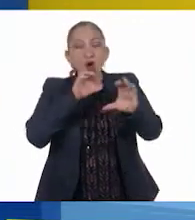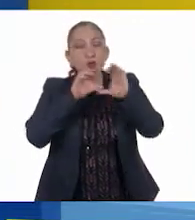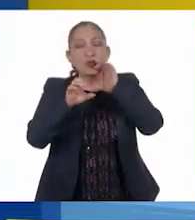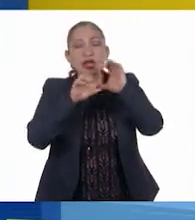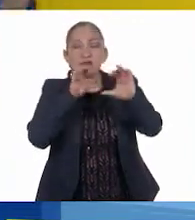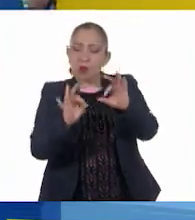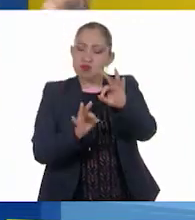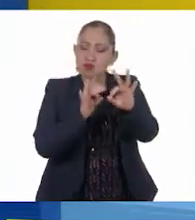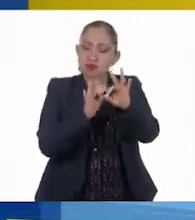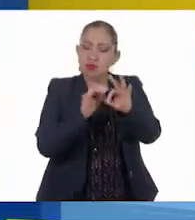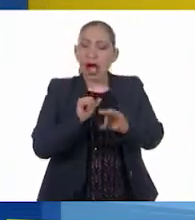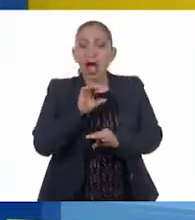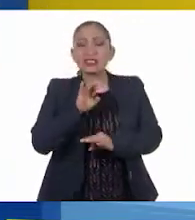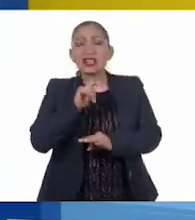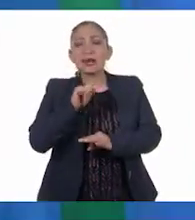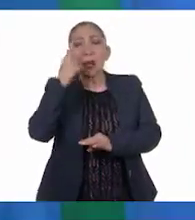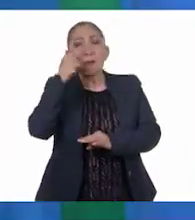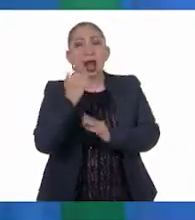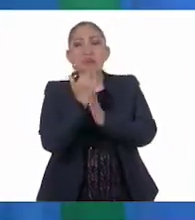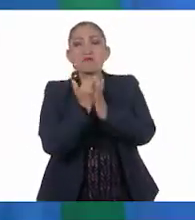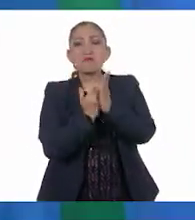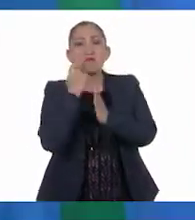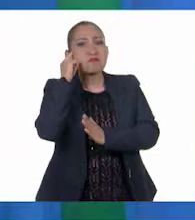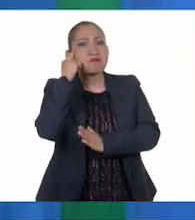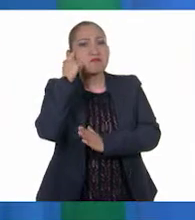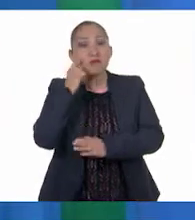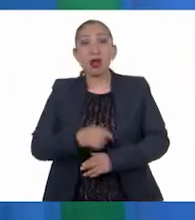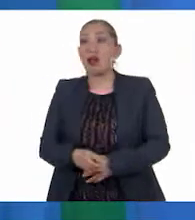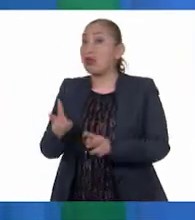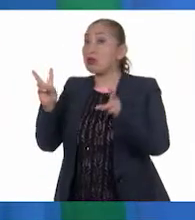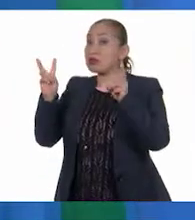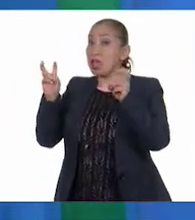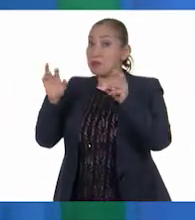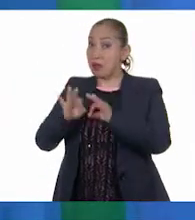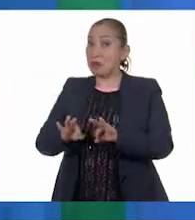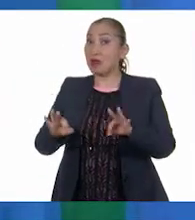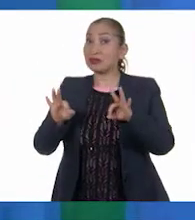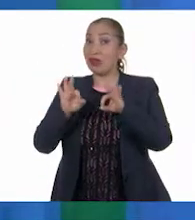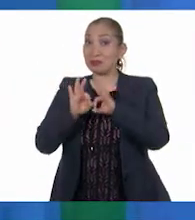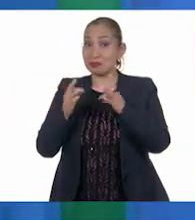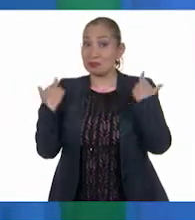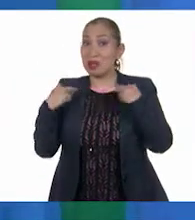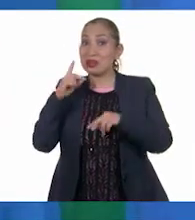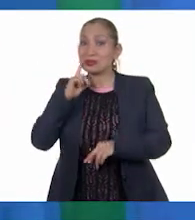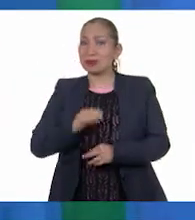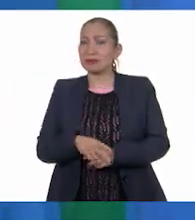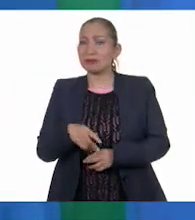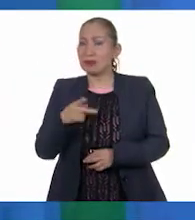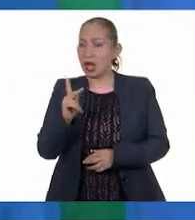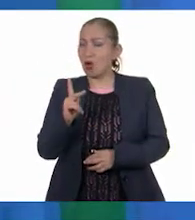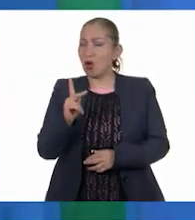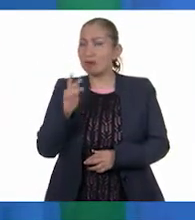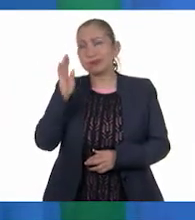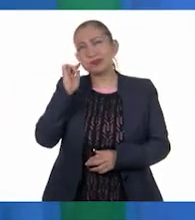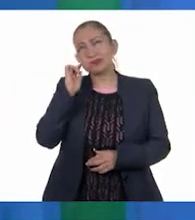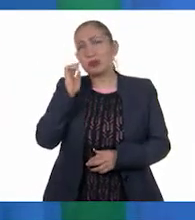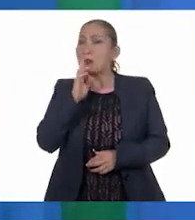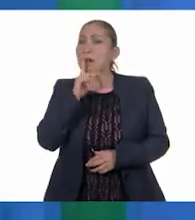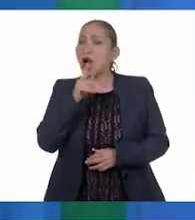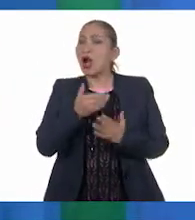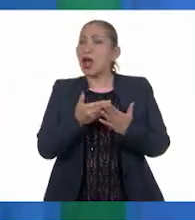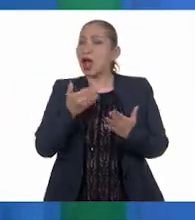comunicación asertiva para el enojo. ¡Qué tema tan importante, maestra Gaby! Pero, ¿qué te parece si